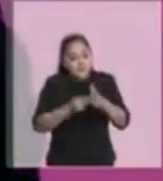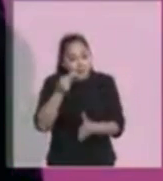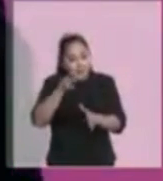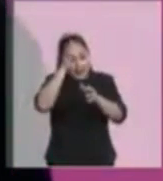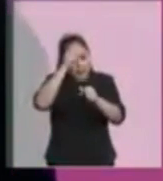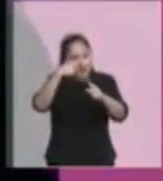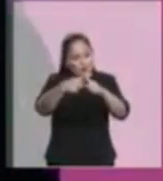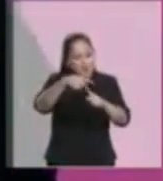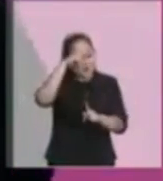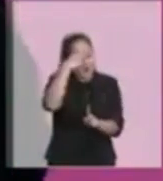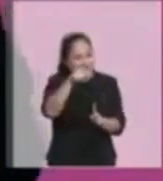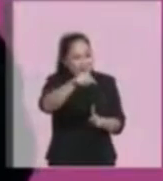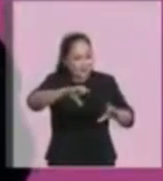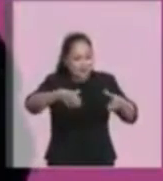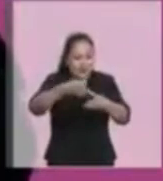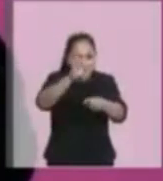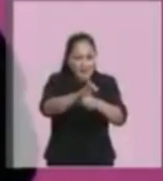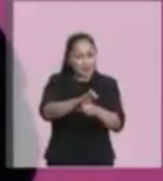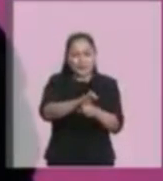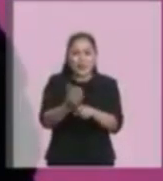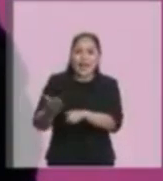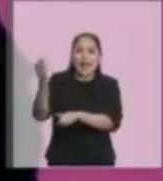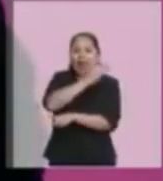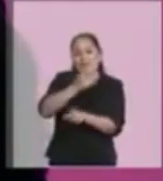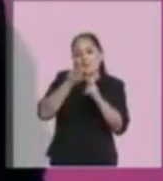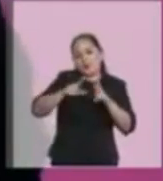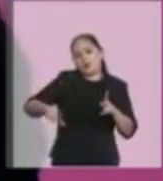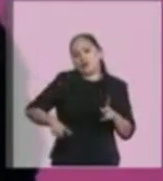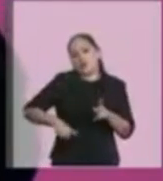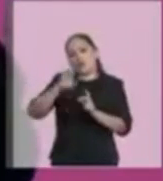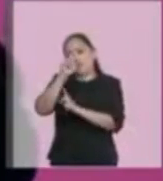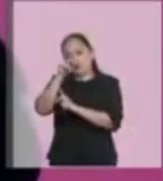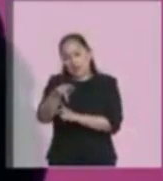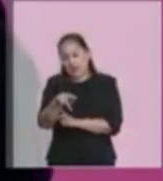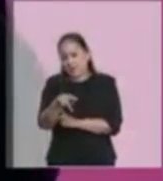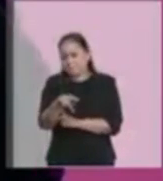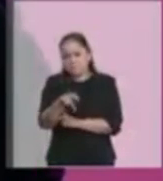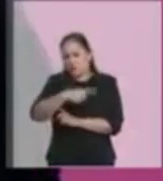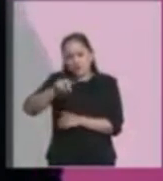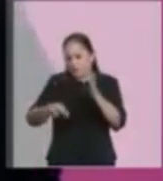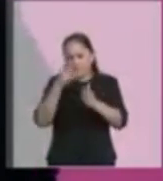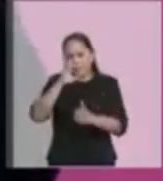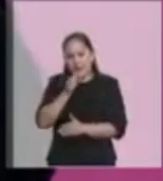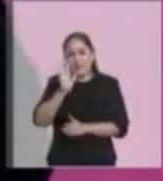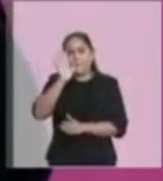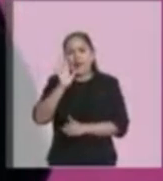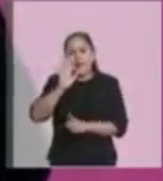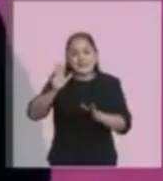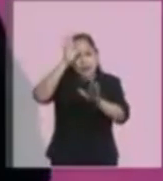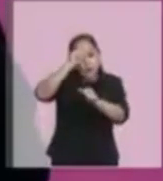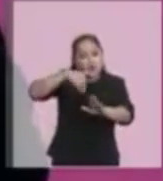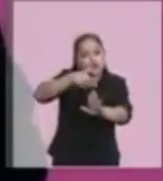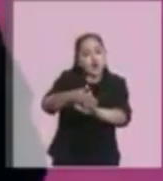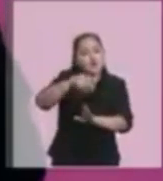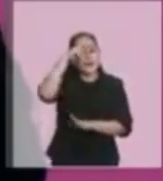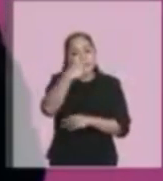México, porque consideramos que fue un pacto contra México. Ahí fue donde se